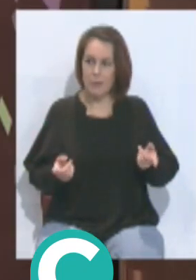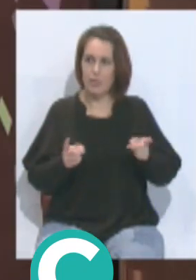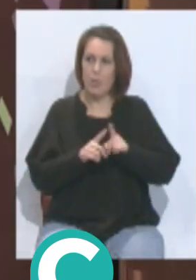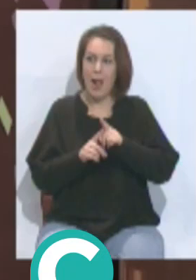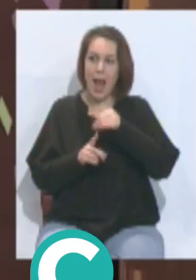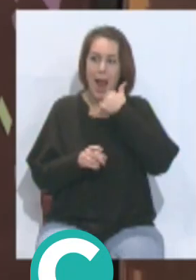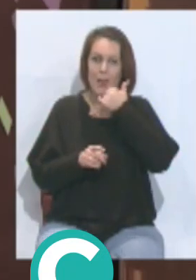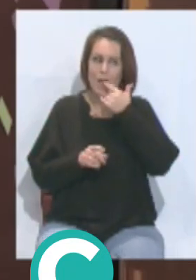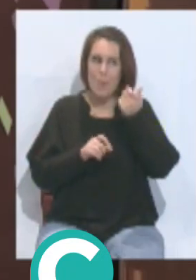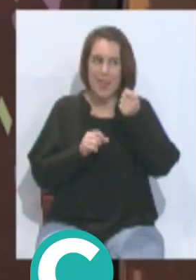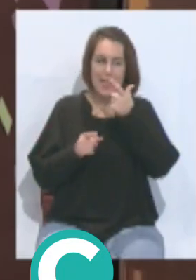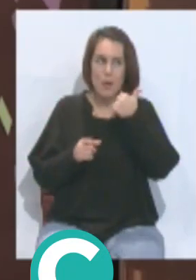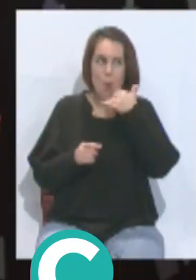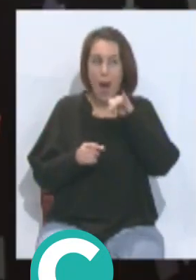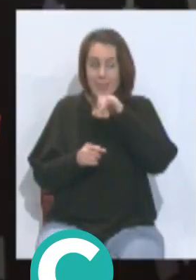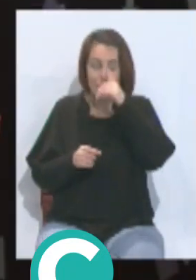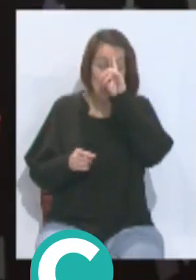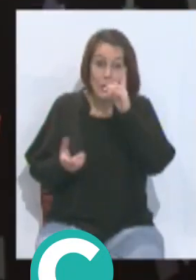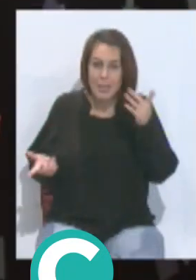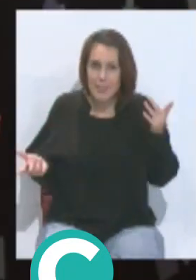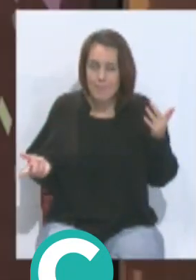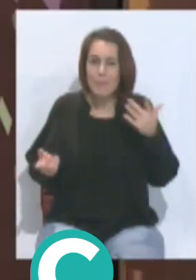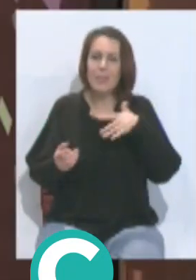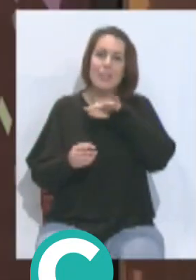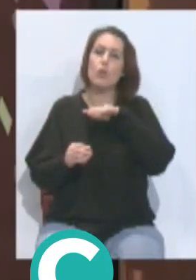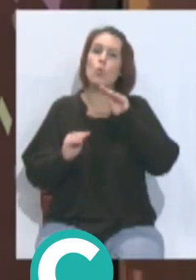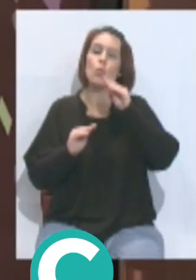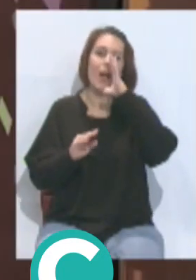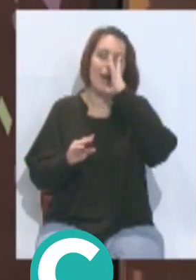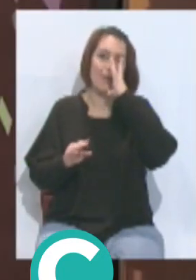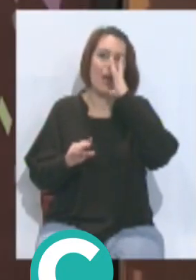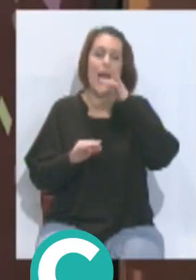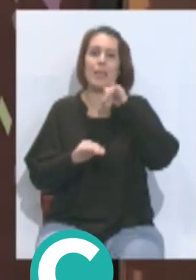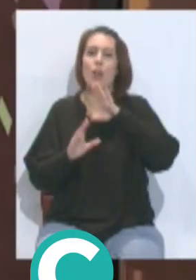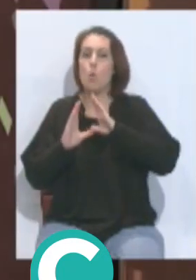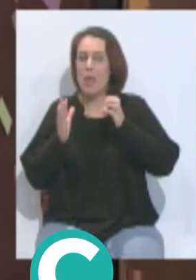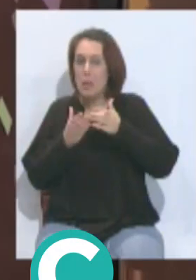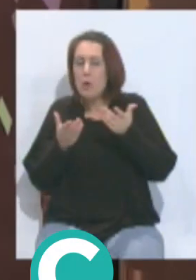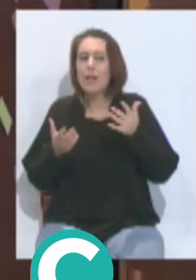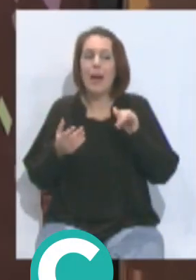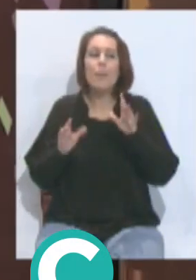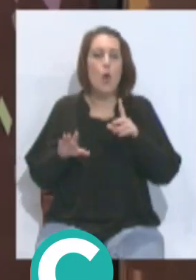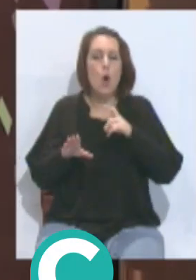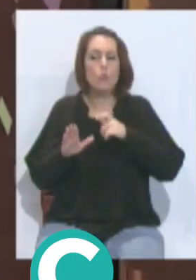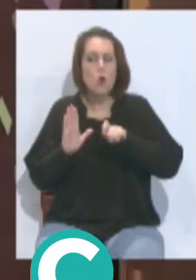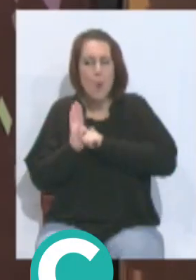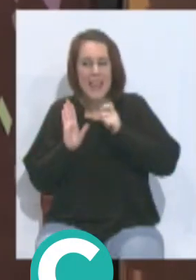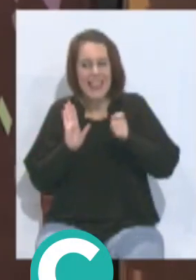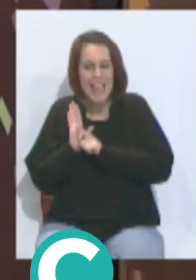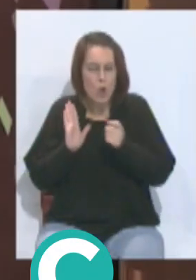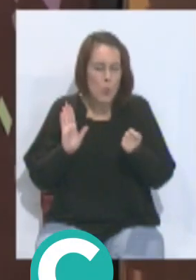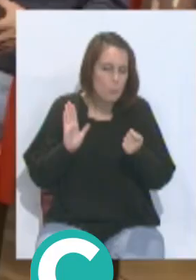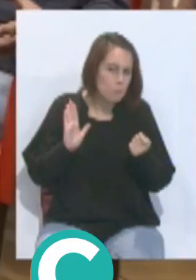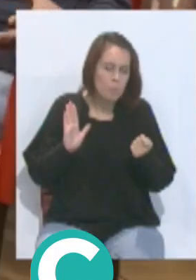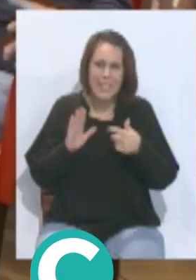hay algo por ahí que se le asemeje, ¿no? Sí que hay sitios donde su carnaval pues tiene agrupaciones y demás, pero la modalidad del romancero yo creo sí, que es